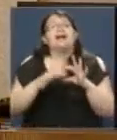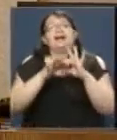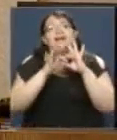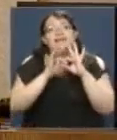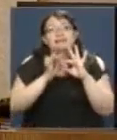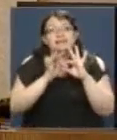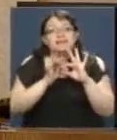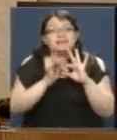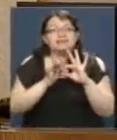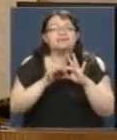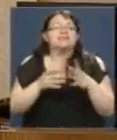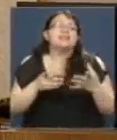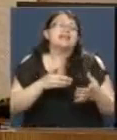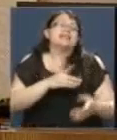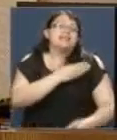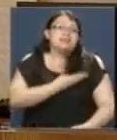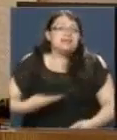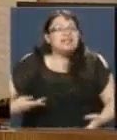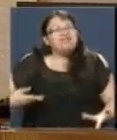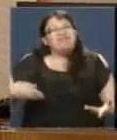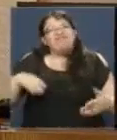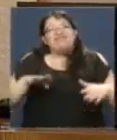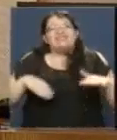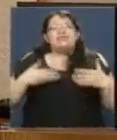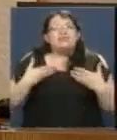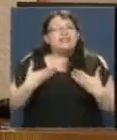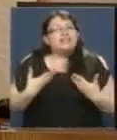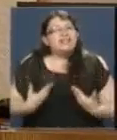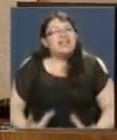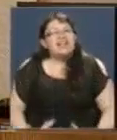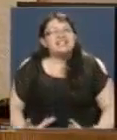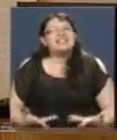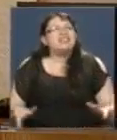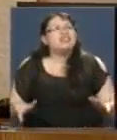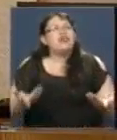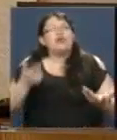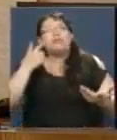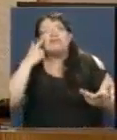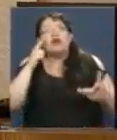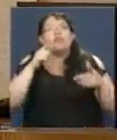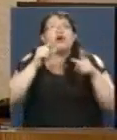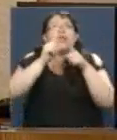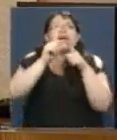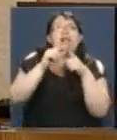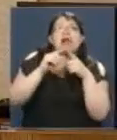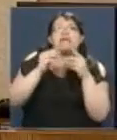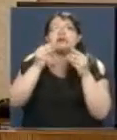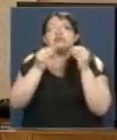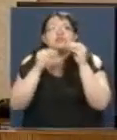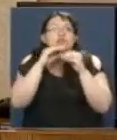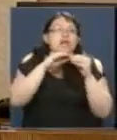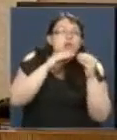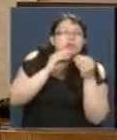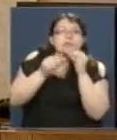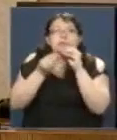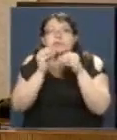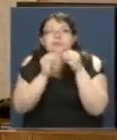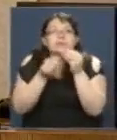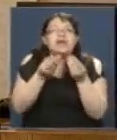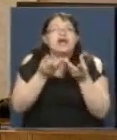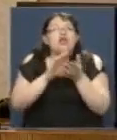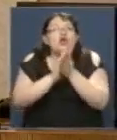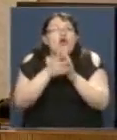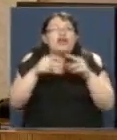presidenta. Uno se cansa. Uno se cansa de estar buscando la manipulación del lenguaje, las trampas, todo tipo de trucos que